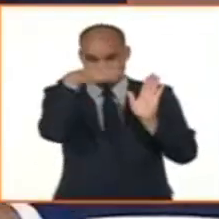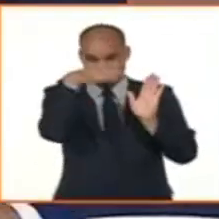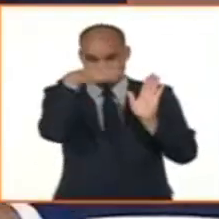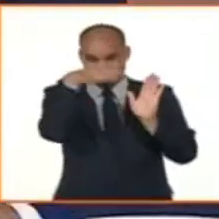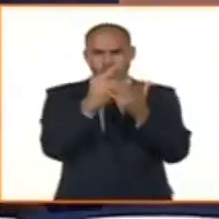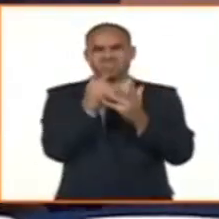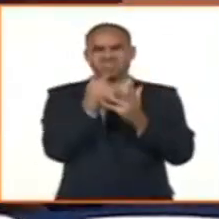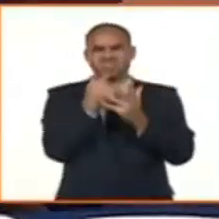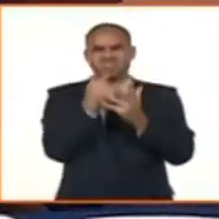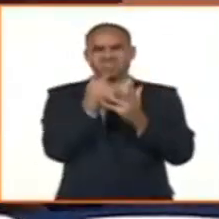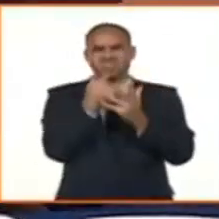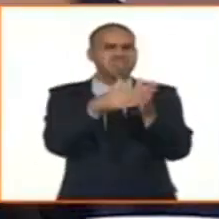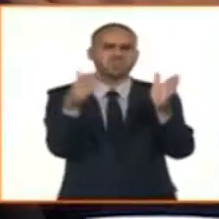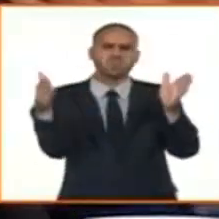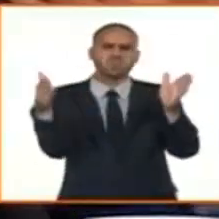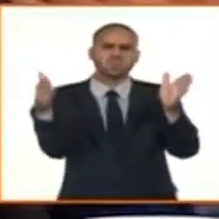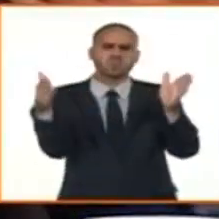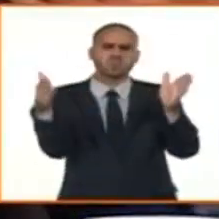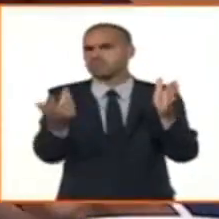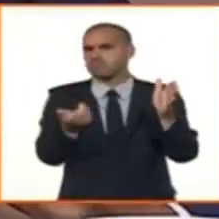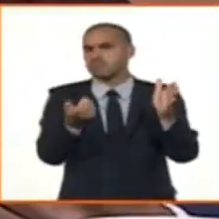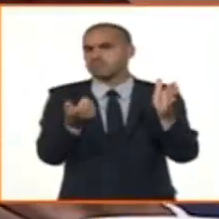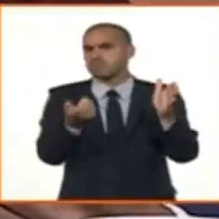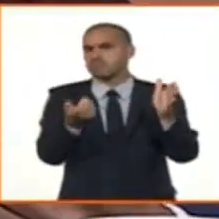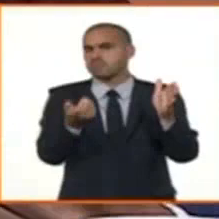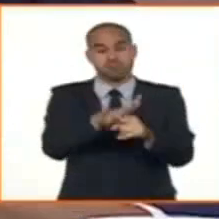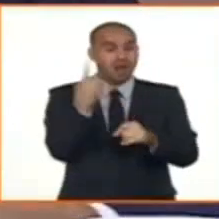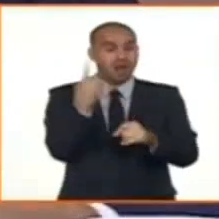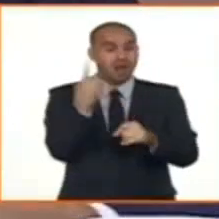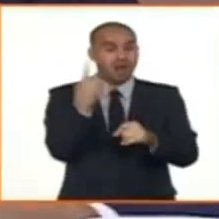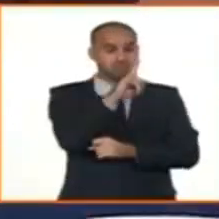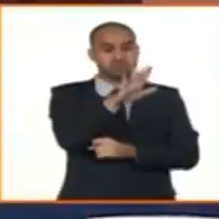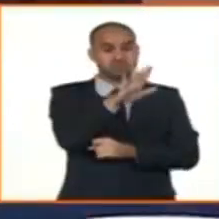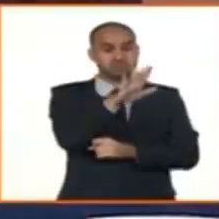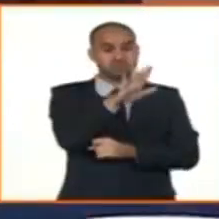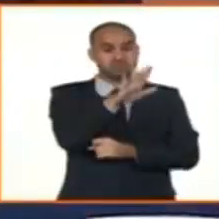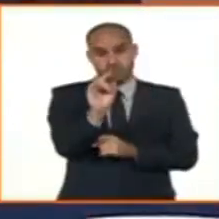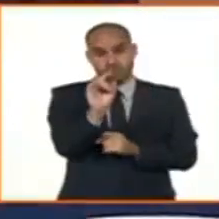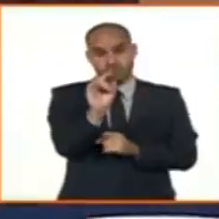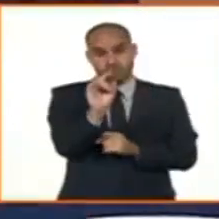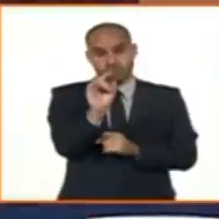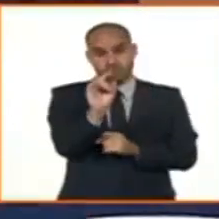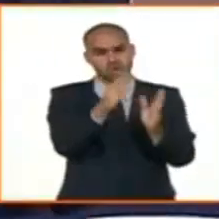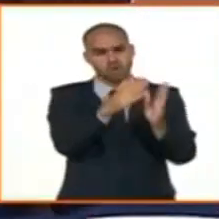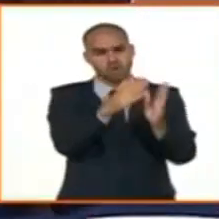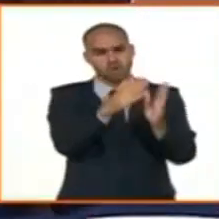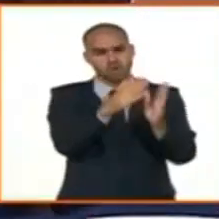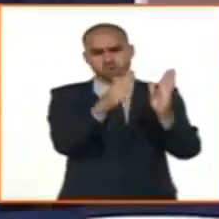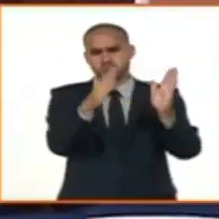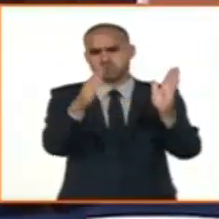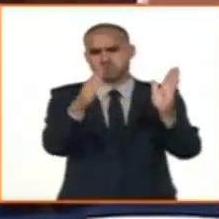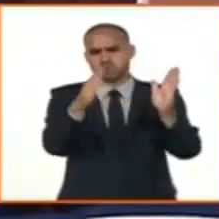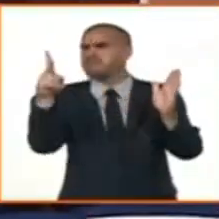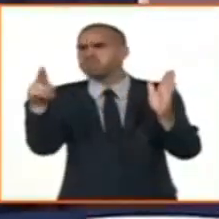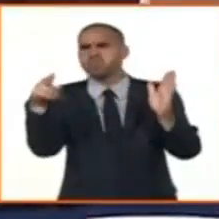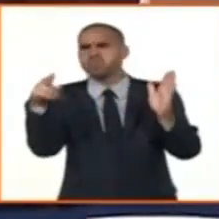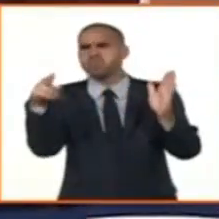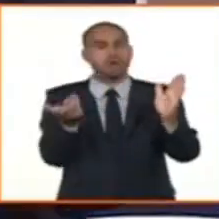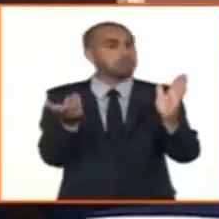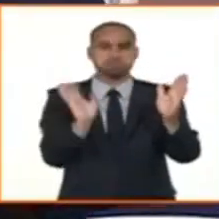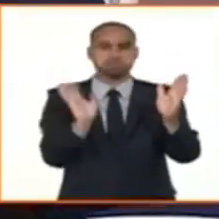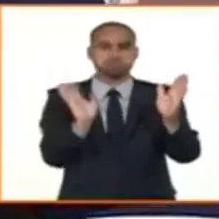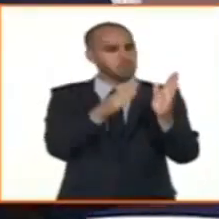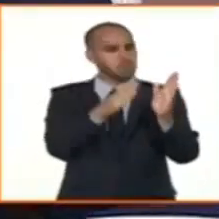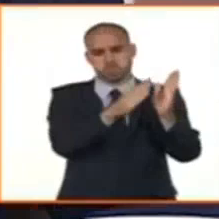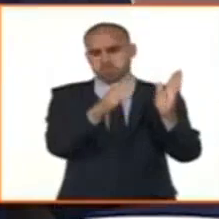Se aplicó con efecto retroactivo a partir de 1959, pero su límite fue indefinido en el tiempo. Por tanto, está vigente y a ella